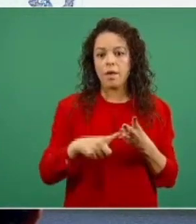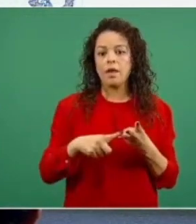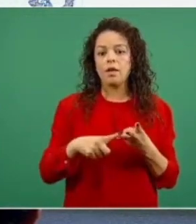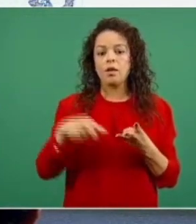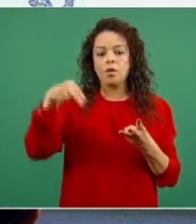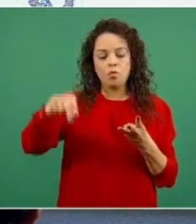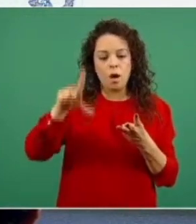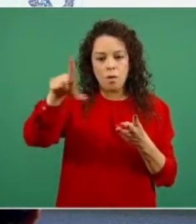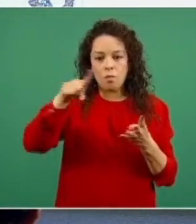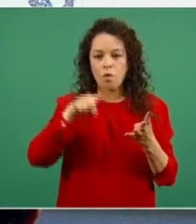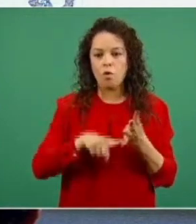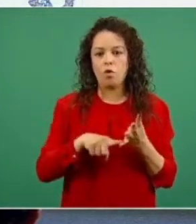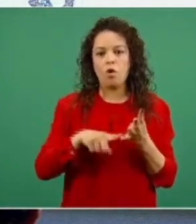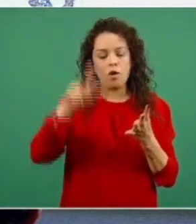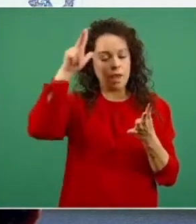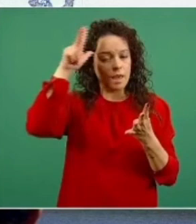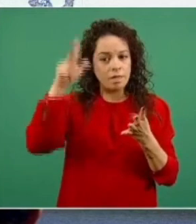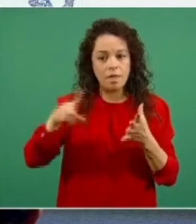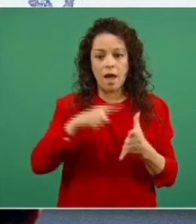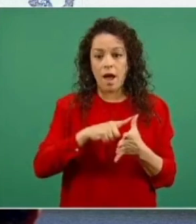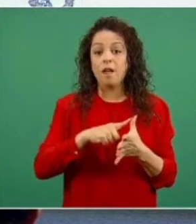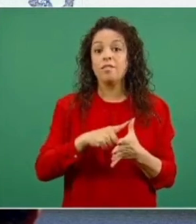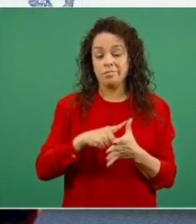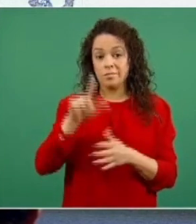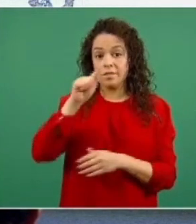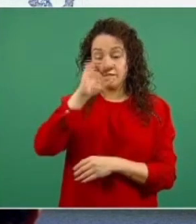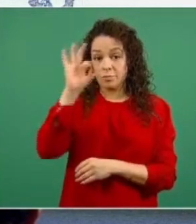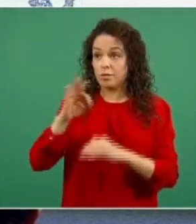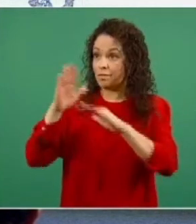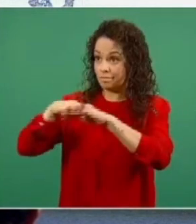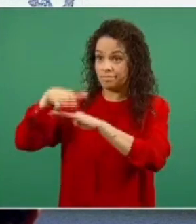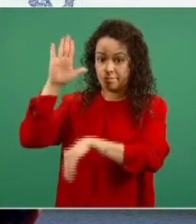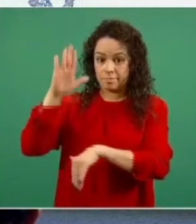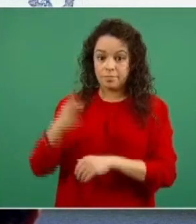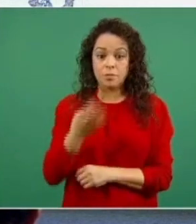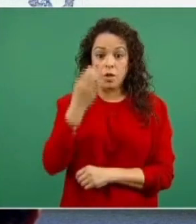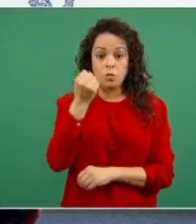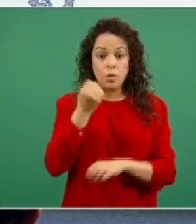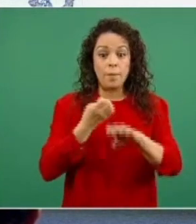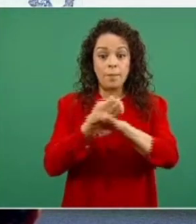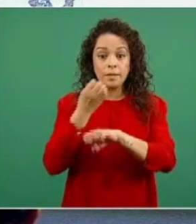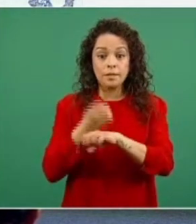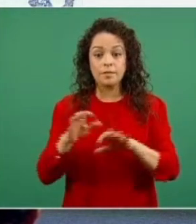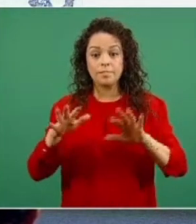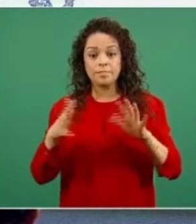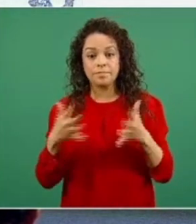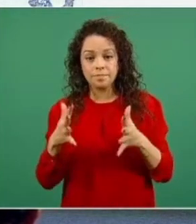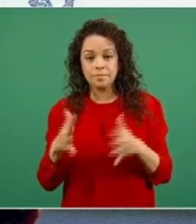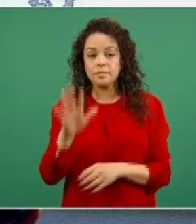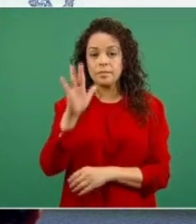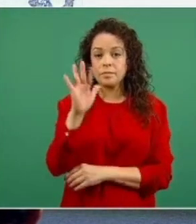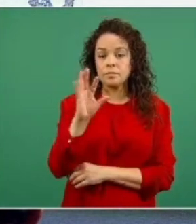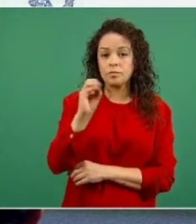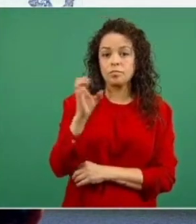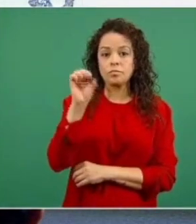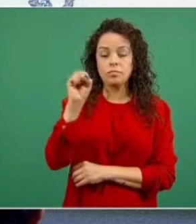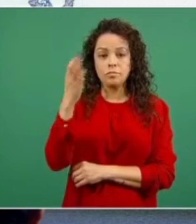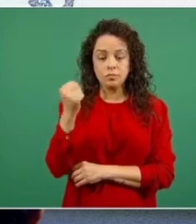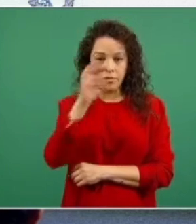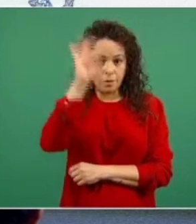este 70%. 9 entidades están entre 50 y 69%, que